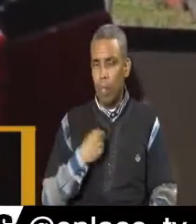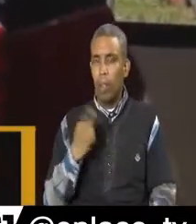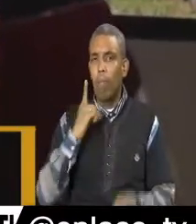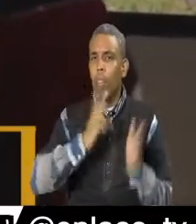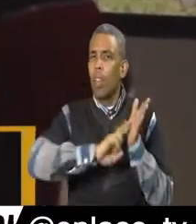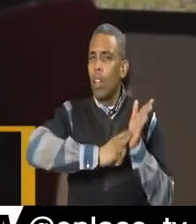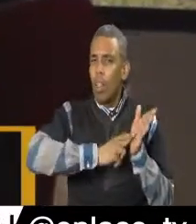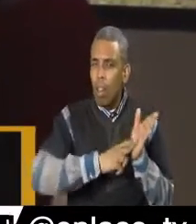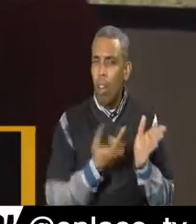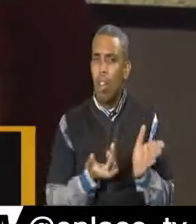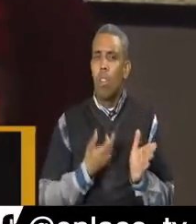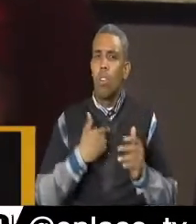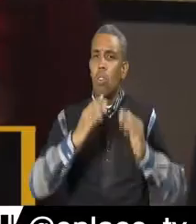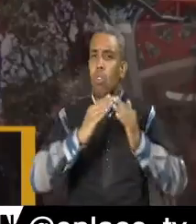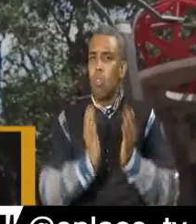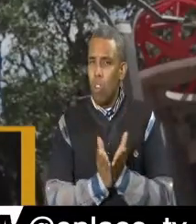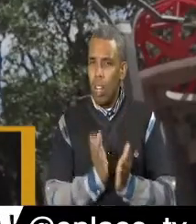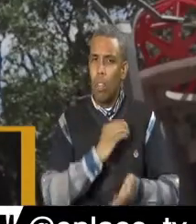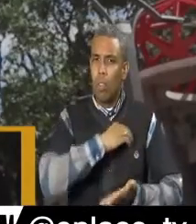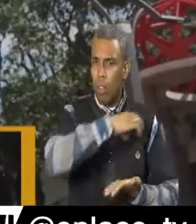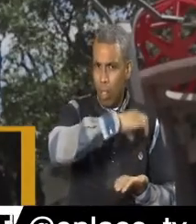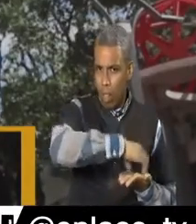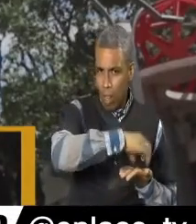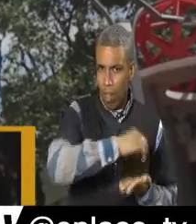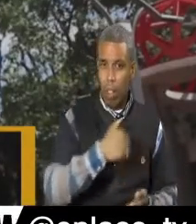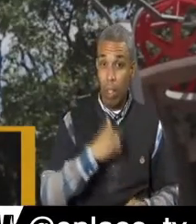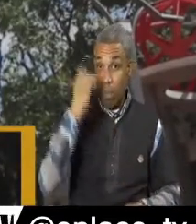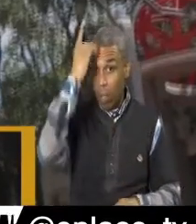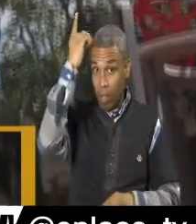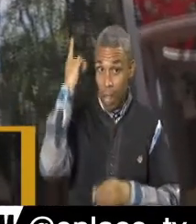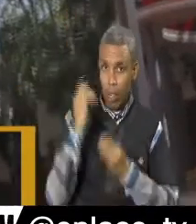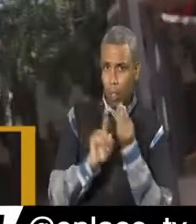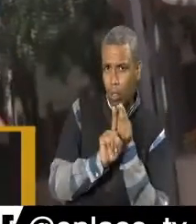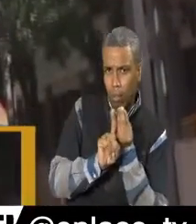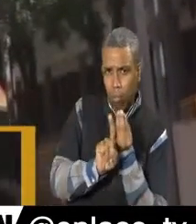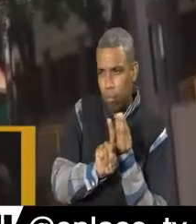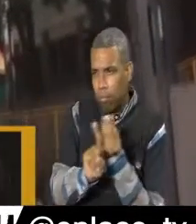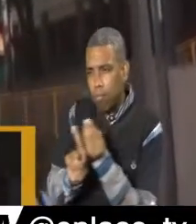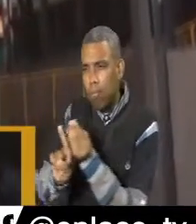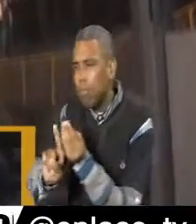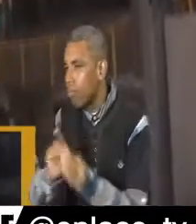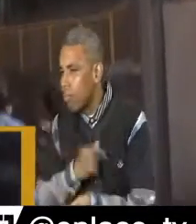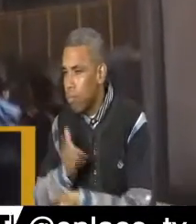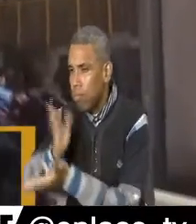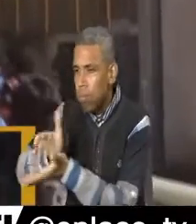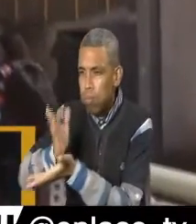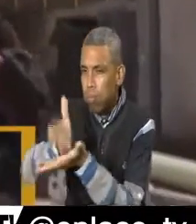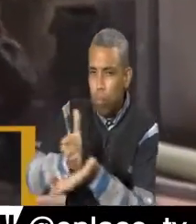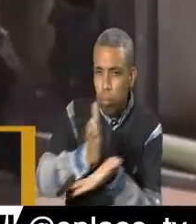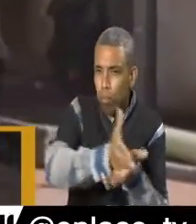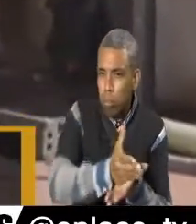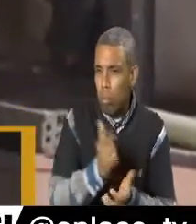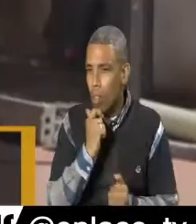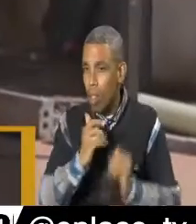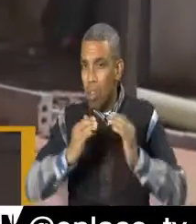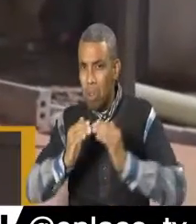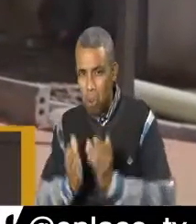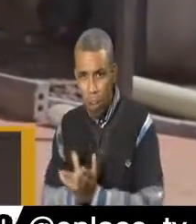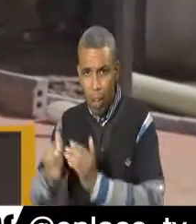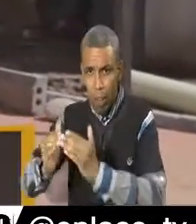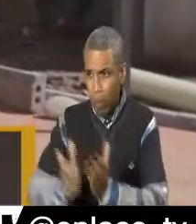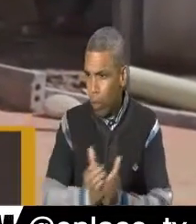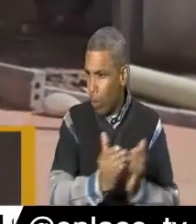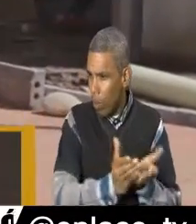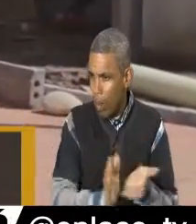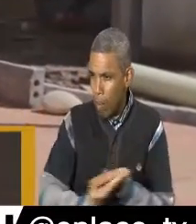fueron inspeccionados por el alcalde de la ciudad. Estos planteles forman parte de un contrato de adecuación y mejoramiento en 8 instituciones públicas, en